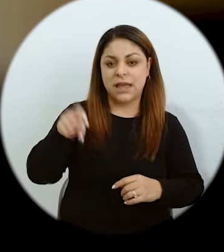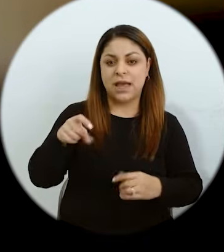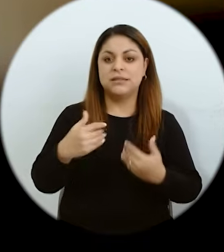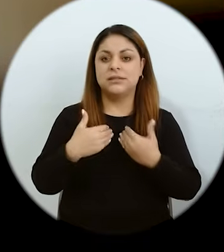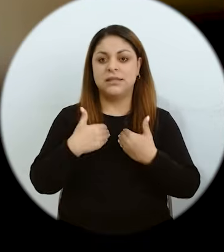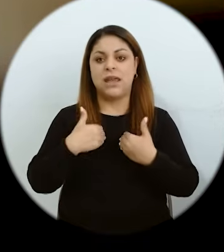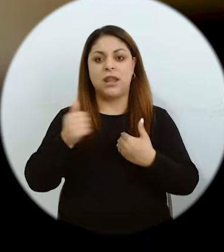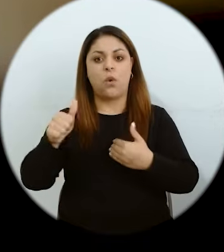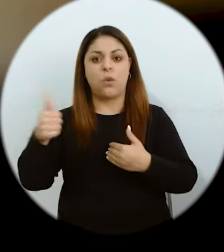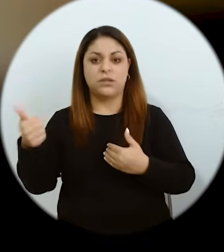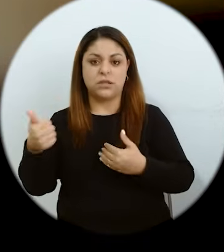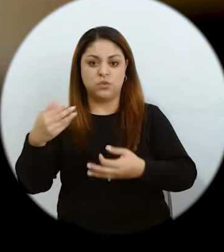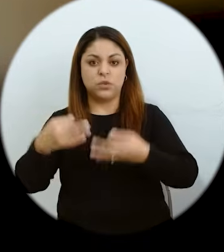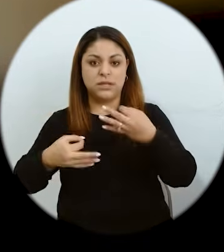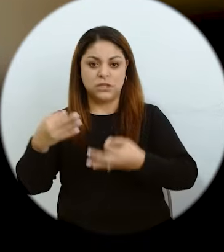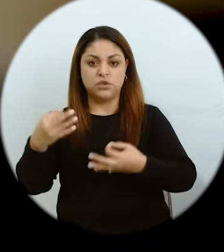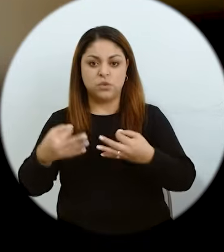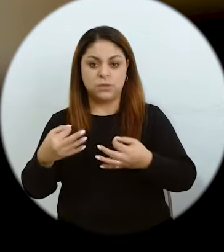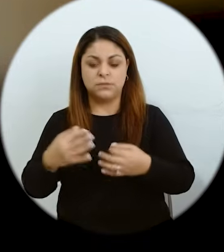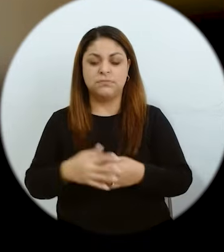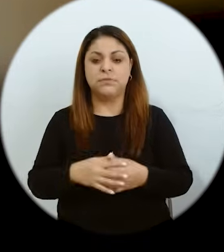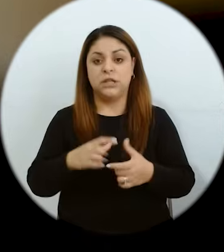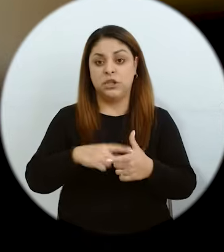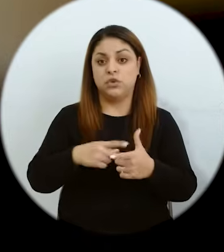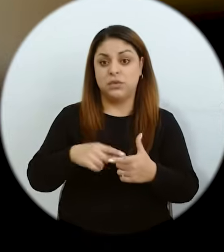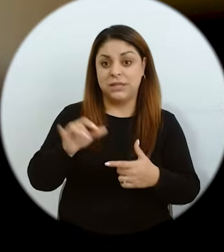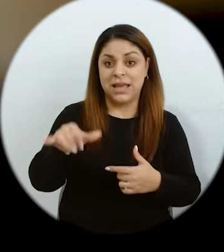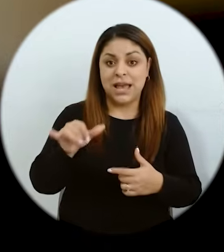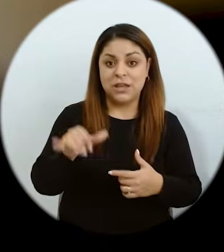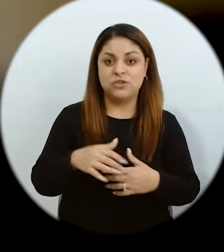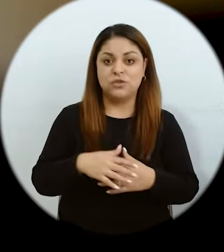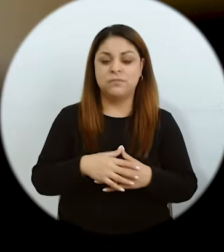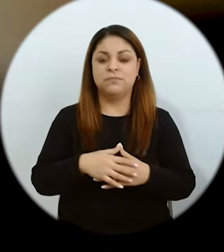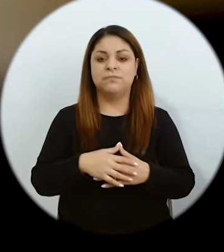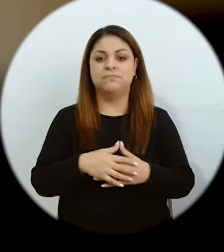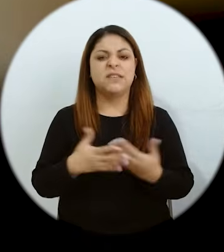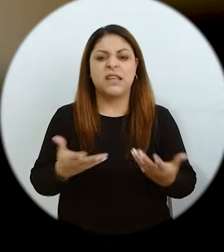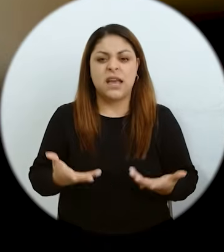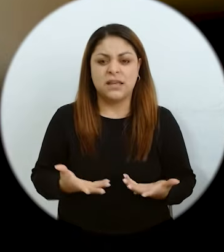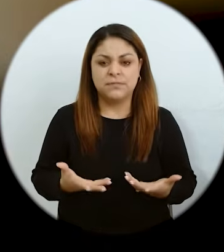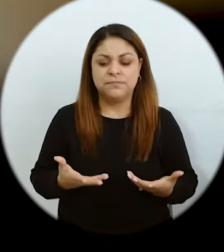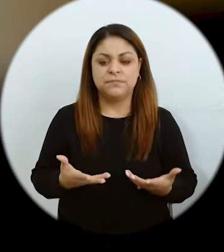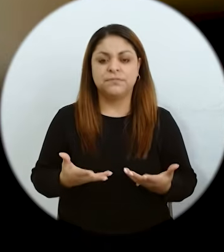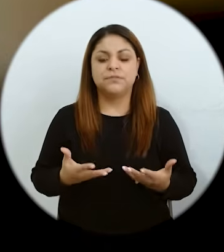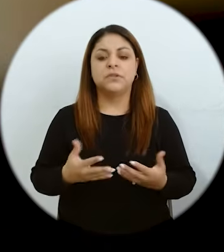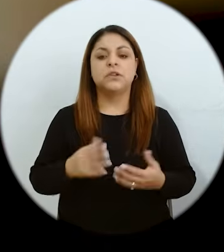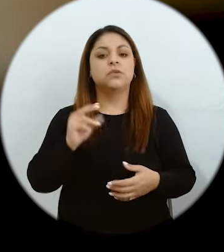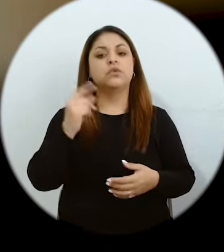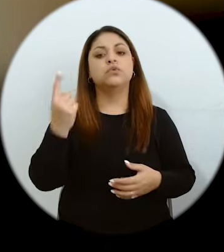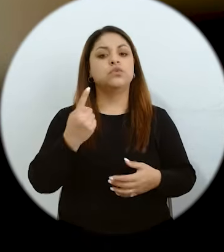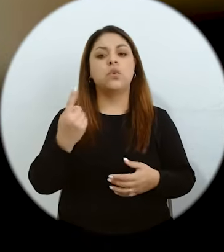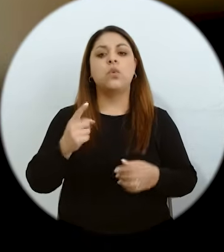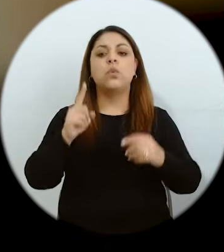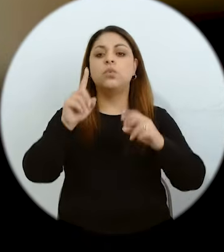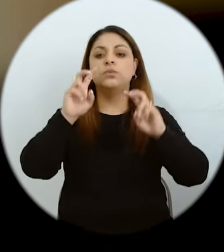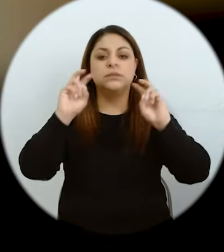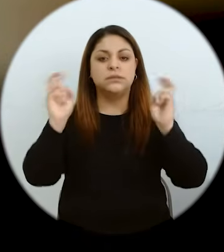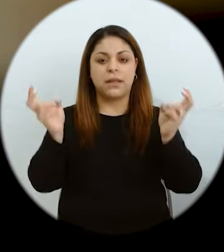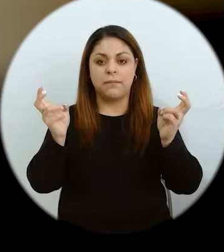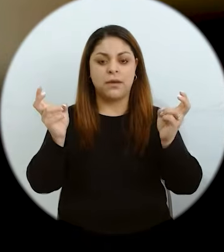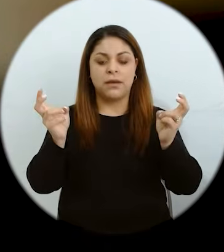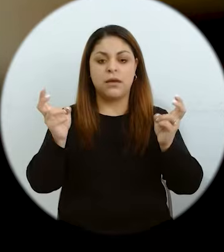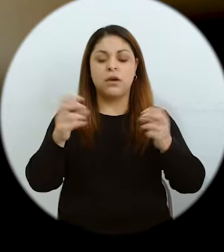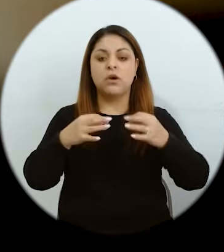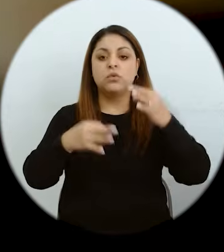son las necesidades que tienen las otras jurisdicciones. Entonces esto nos lleva no solamente a